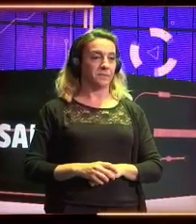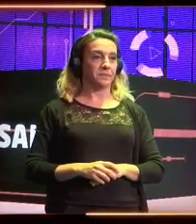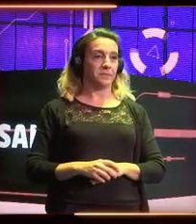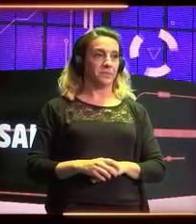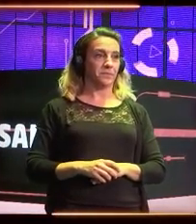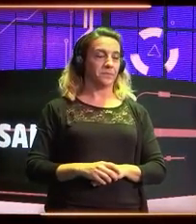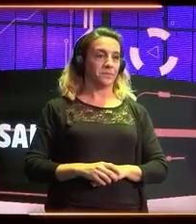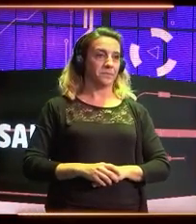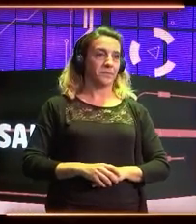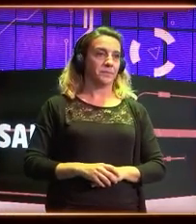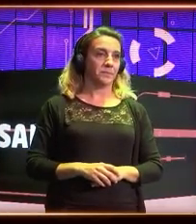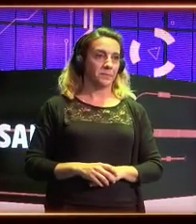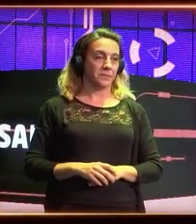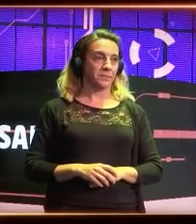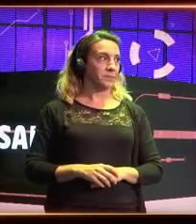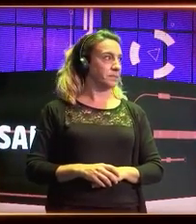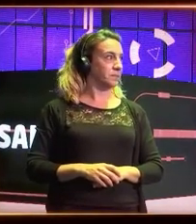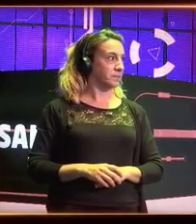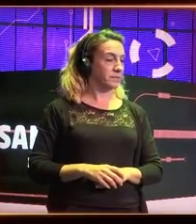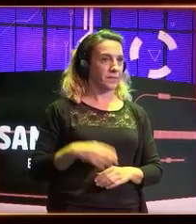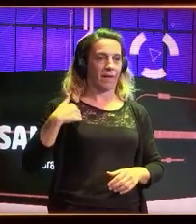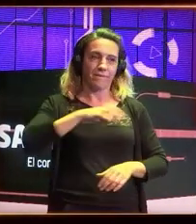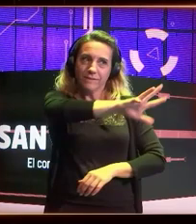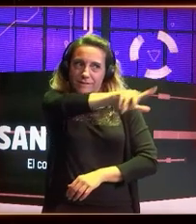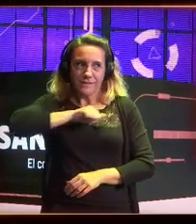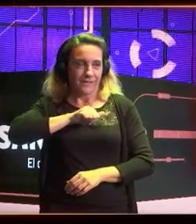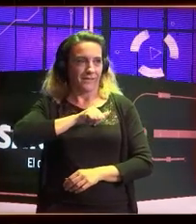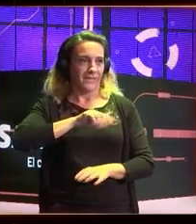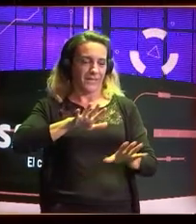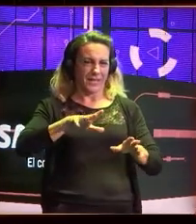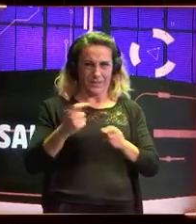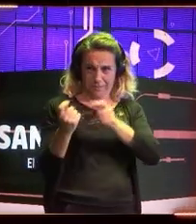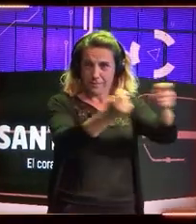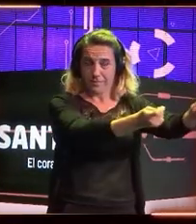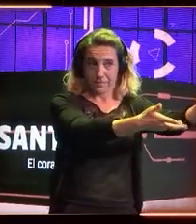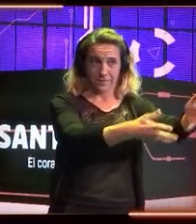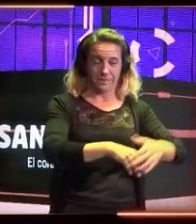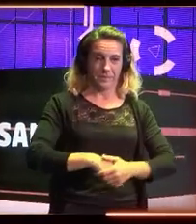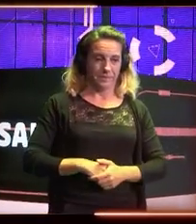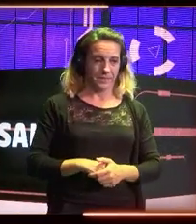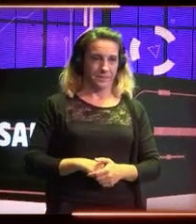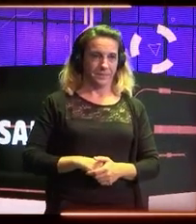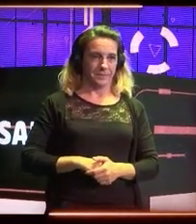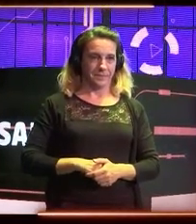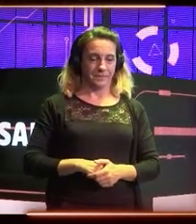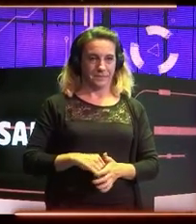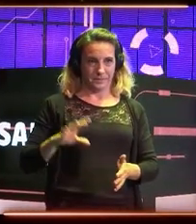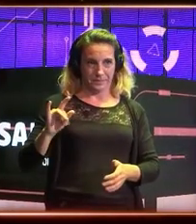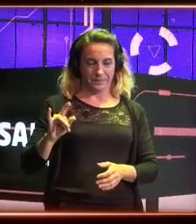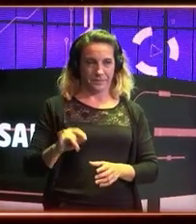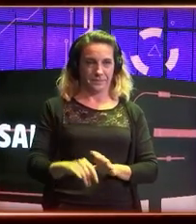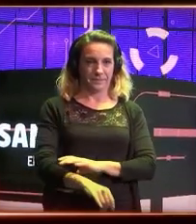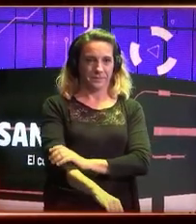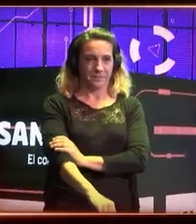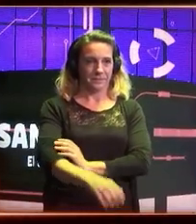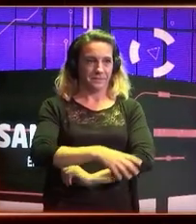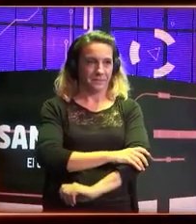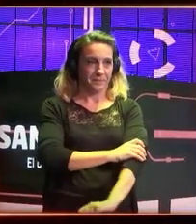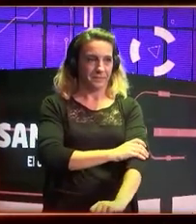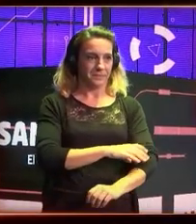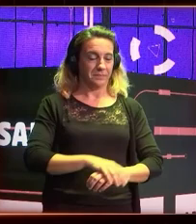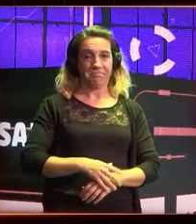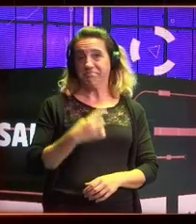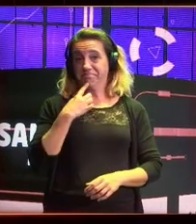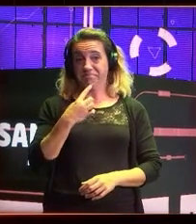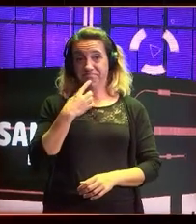negro al te lo iba a robar Bueno se lo pueden alcanzar sí e